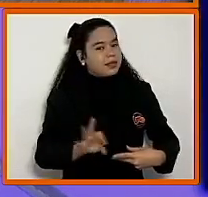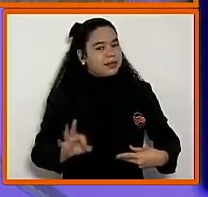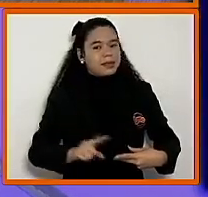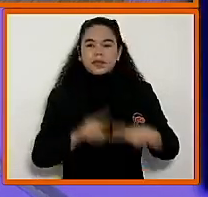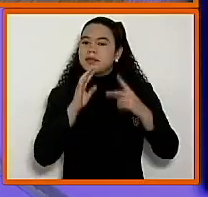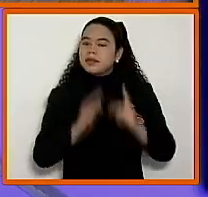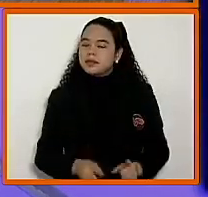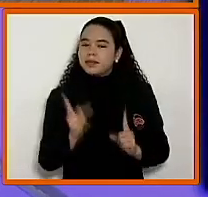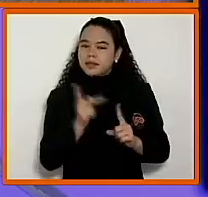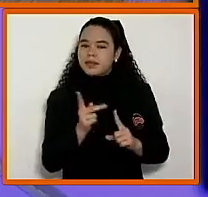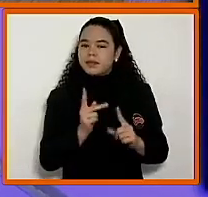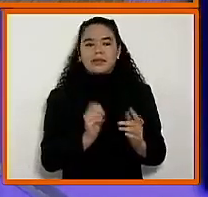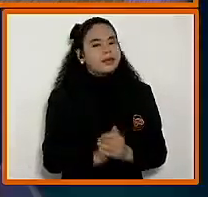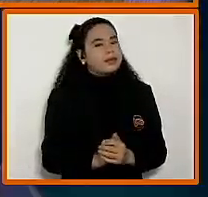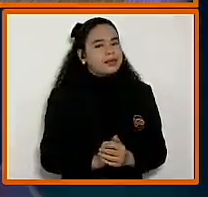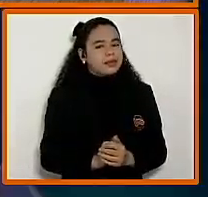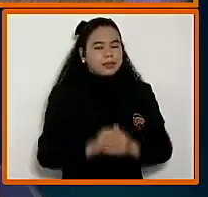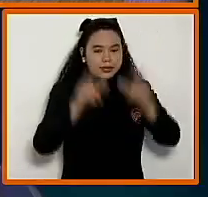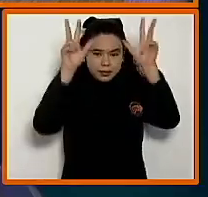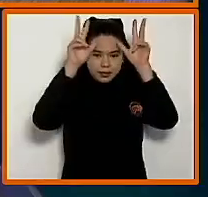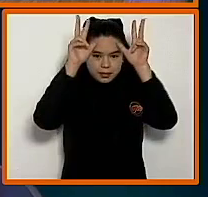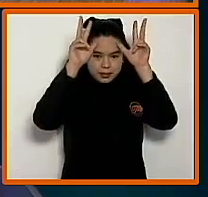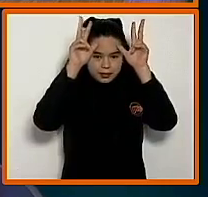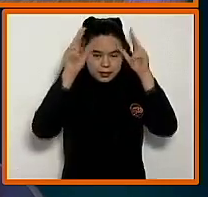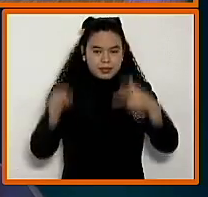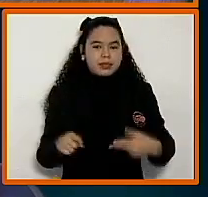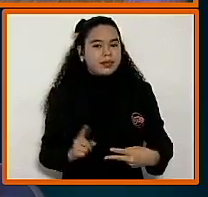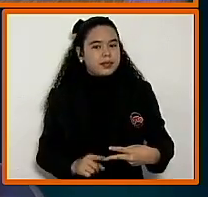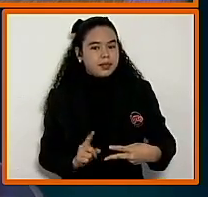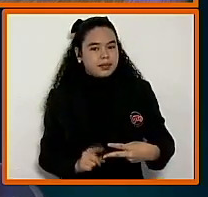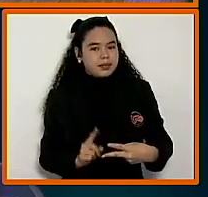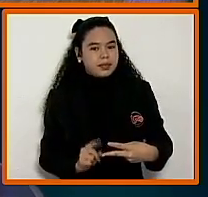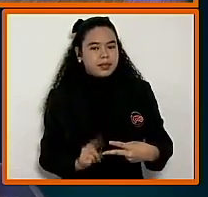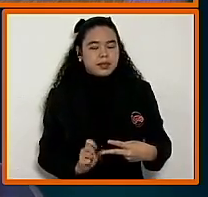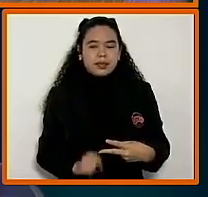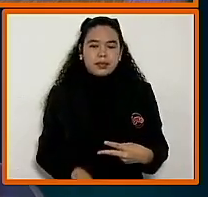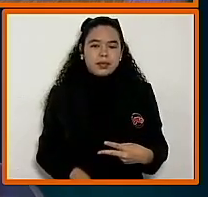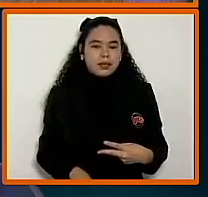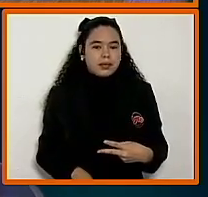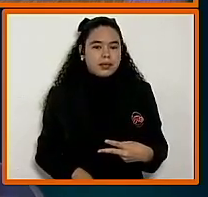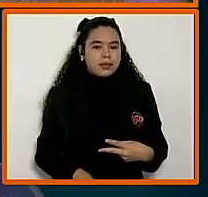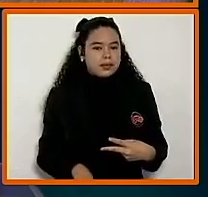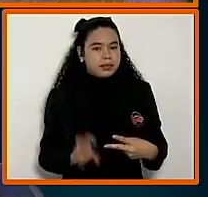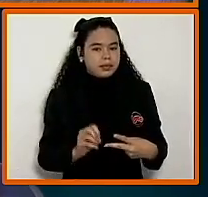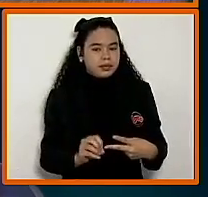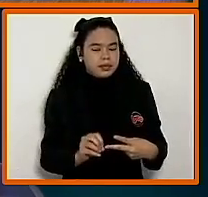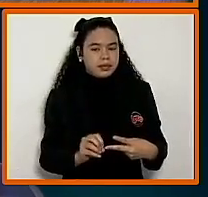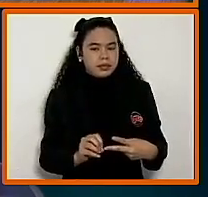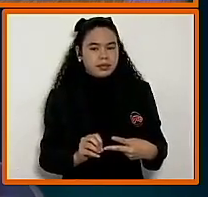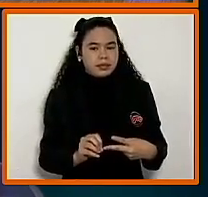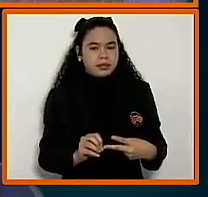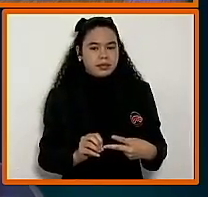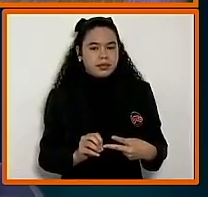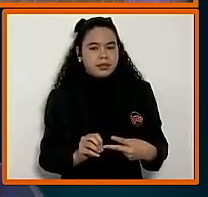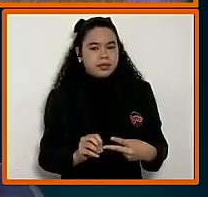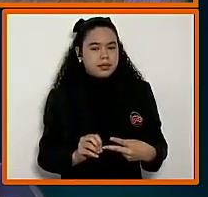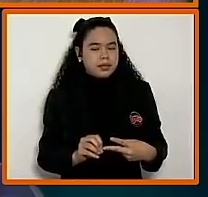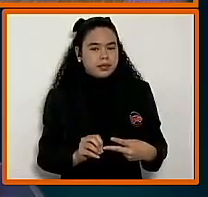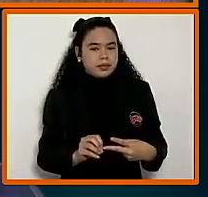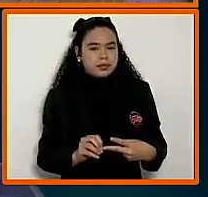29, con su catrachada venado. Segundo número ganador, su primer dígito es el 0. Segundo dígito,